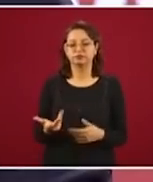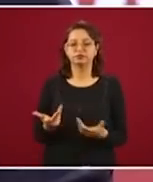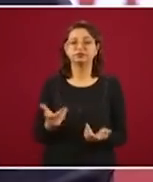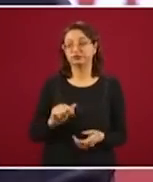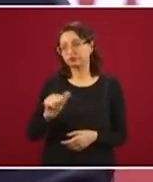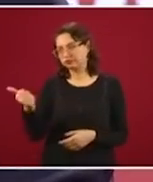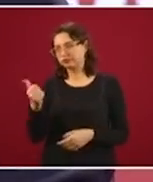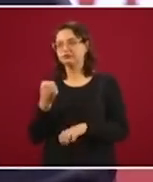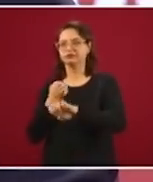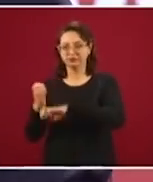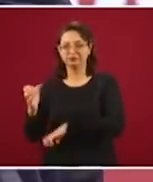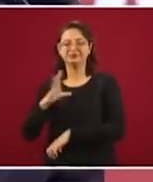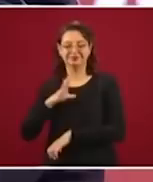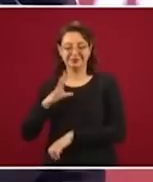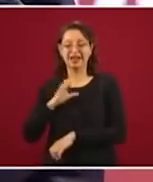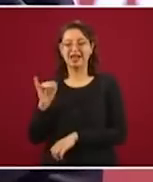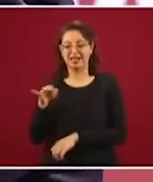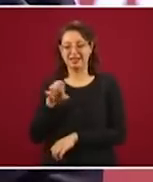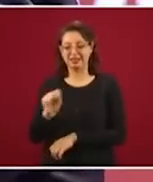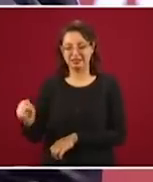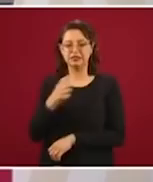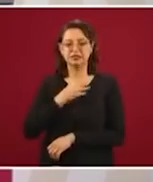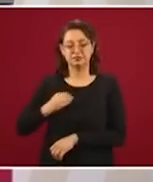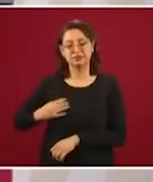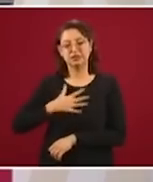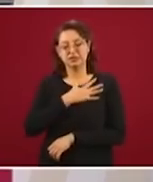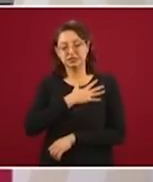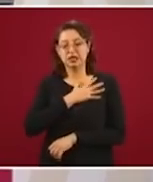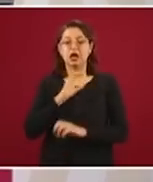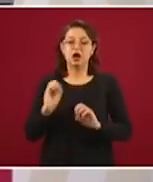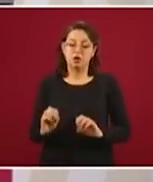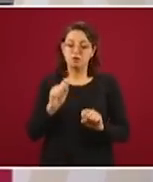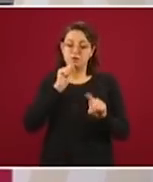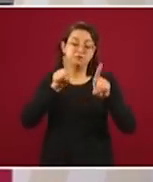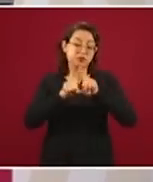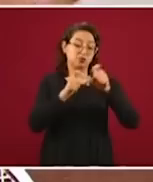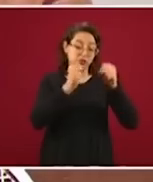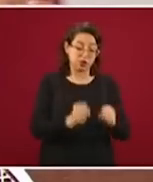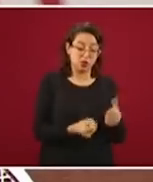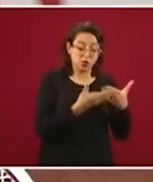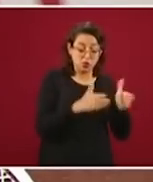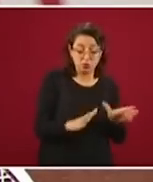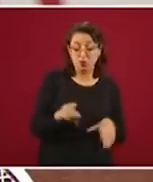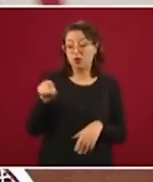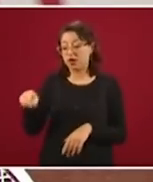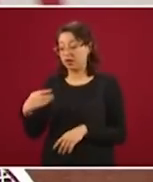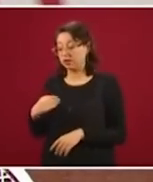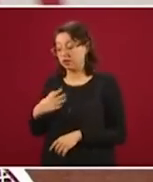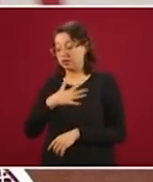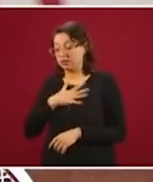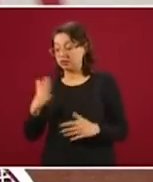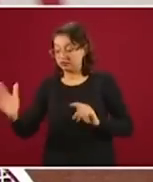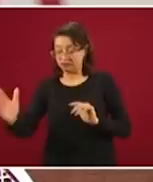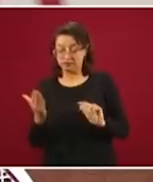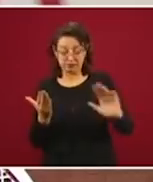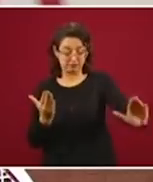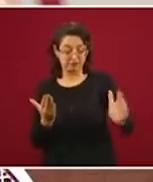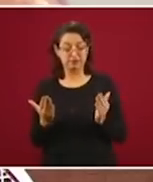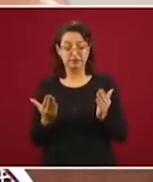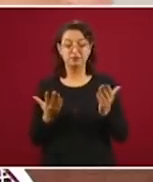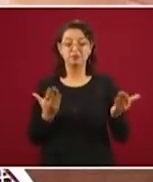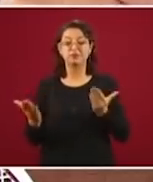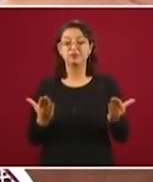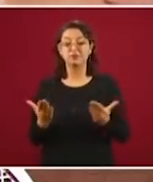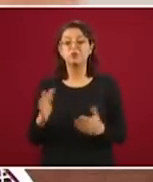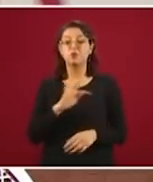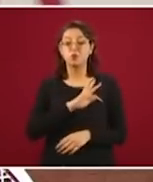los estados donde se hay IMSS Bienestar, o incluso la comparación entre el Seguro Popular y el régimen ordinario del Seguro Social, porque